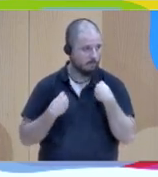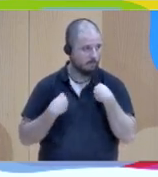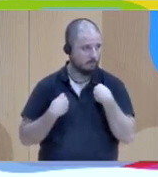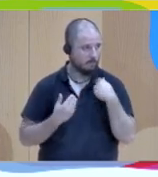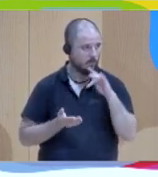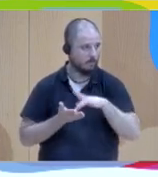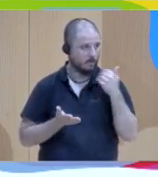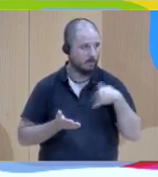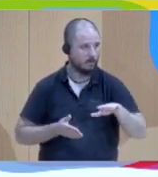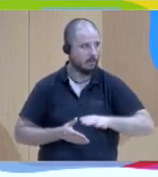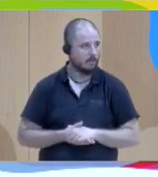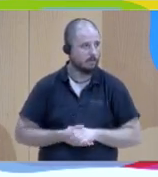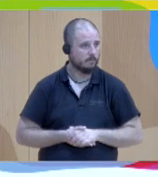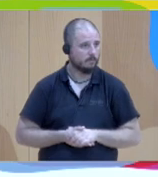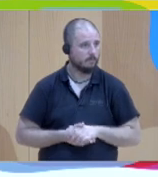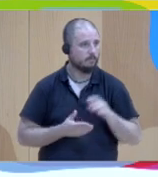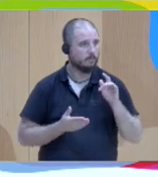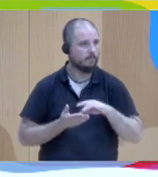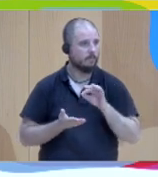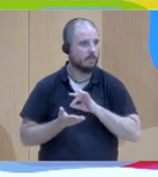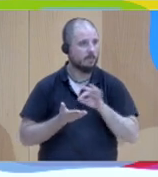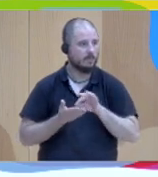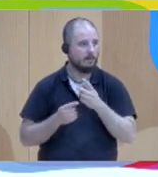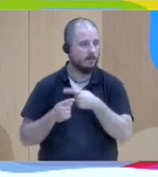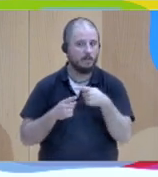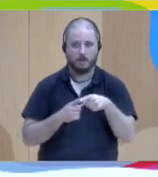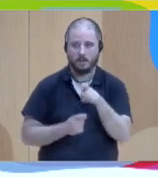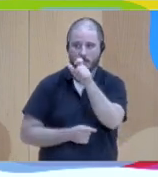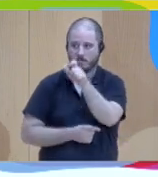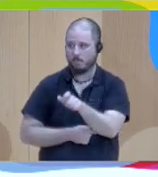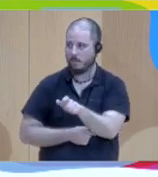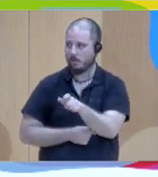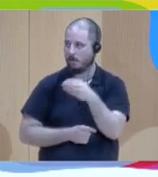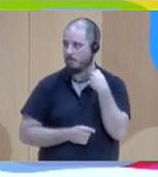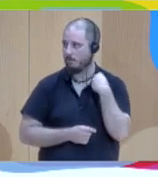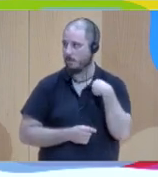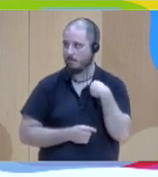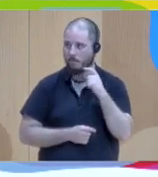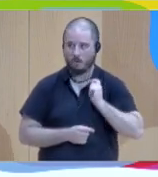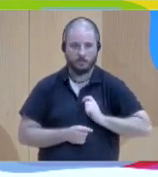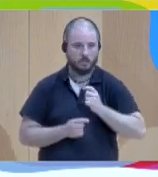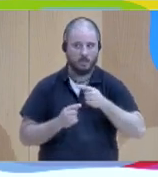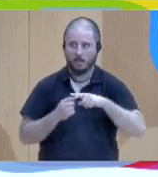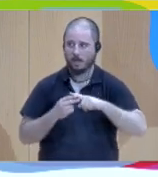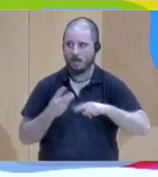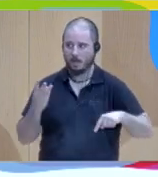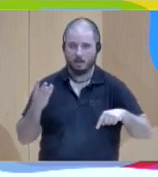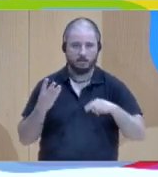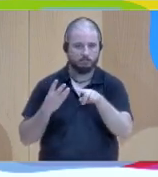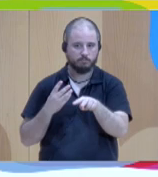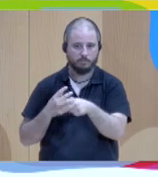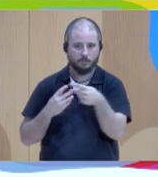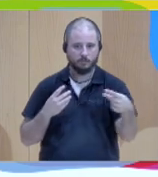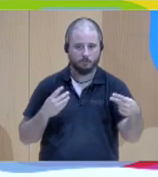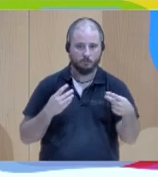es cuando en los diferentes servicios, cuando se atiende a una misma persona, diferentes profesionales, se produce ese jaleo,